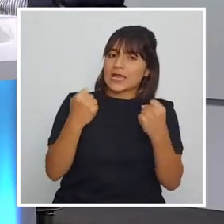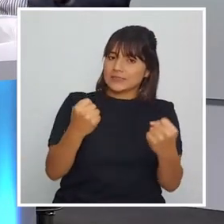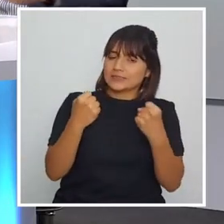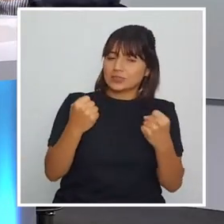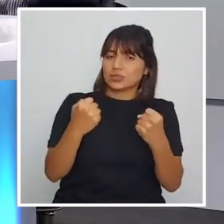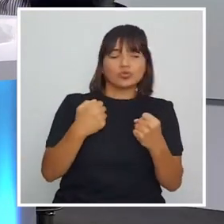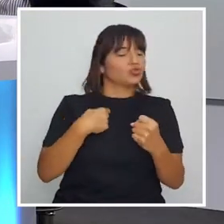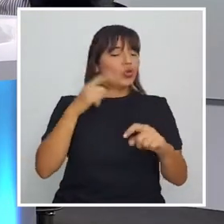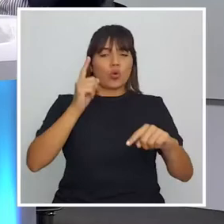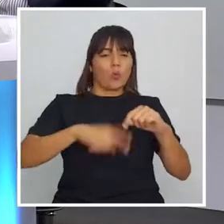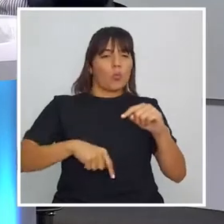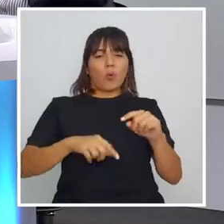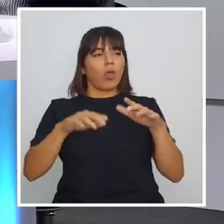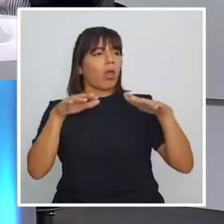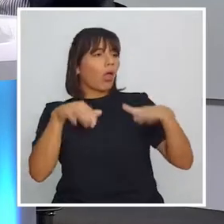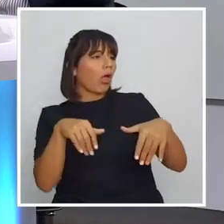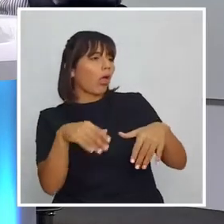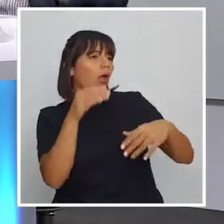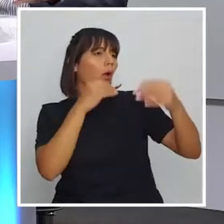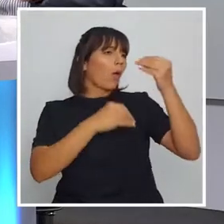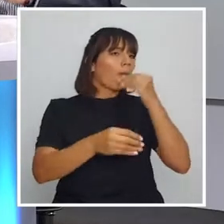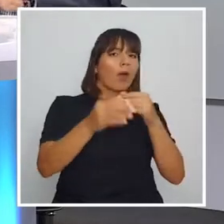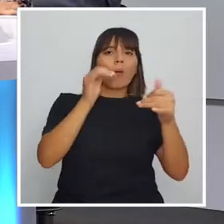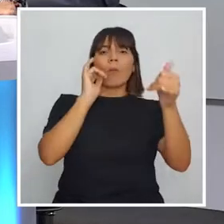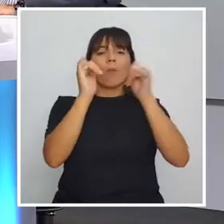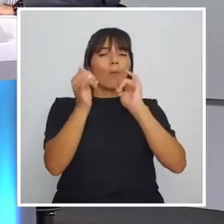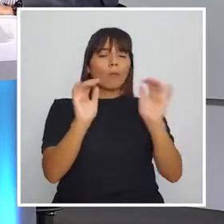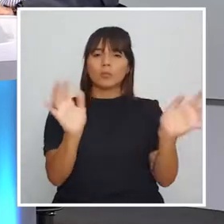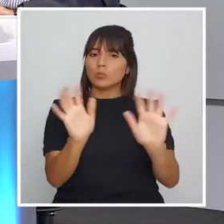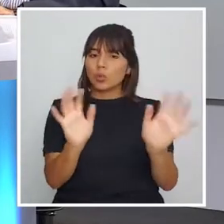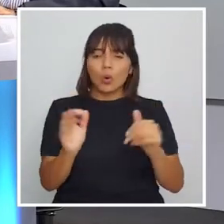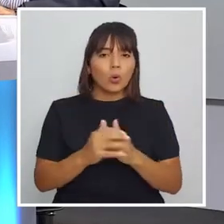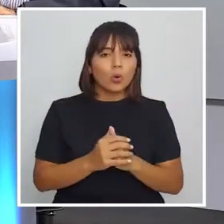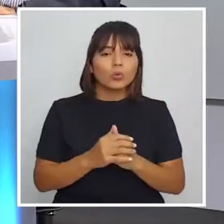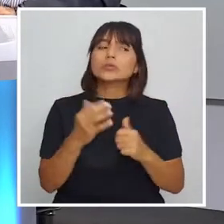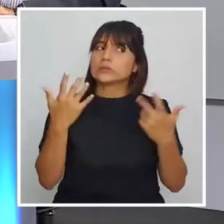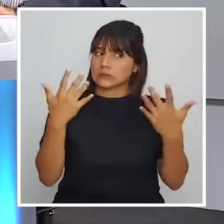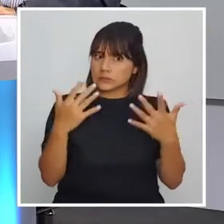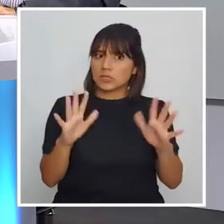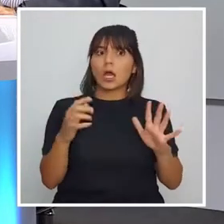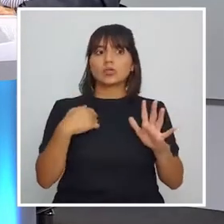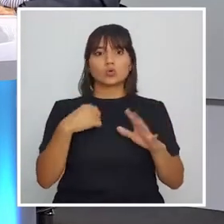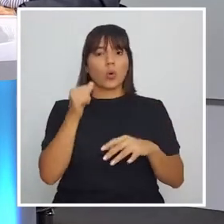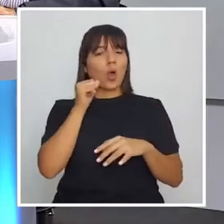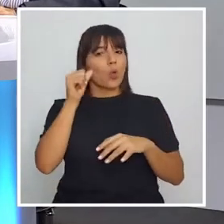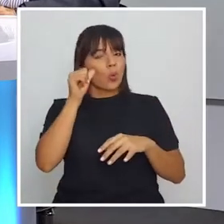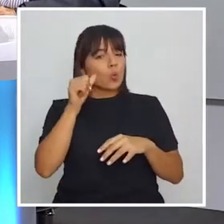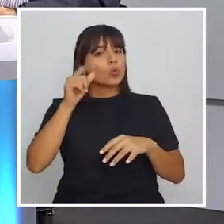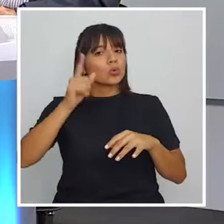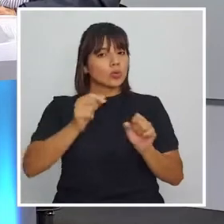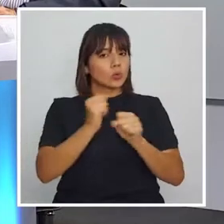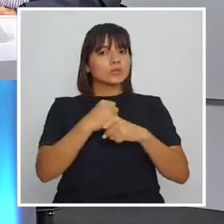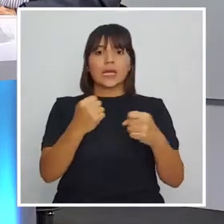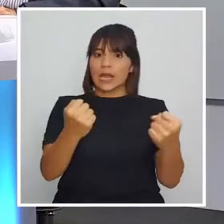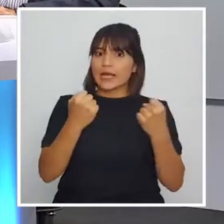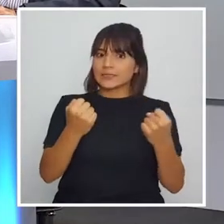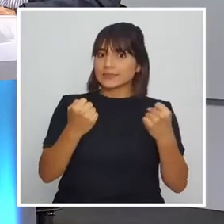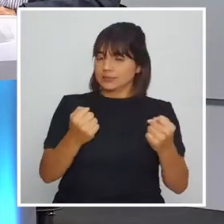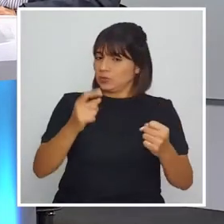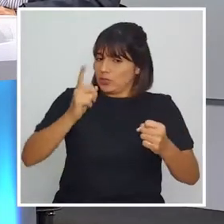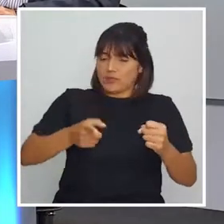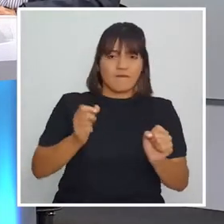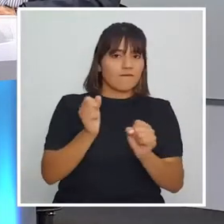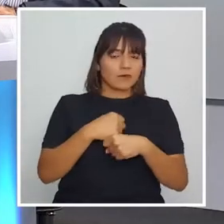la que puedo darme el lujo de comer y tomar y qué sé yo qué. No, ya comienza a entrar en una edad en la que o hago ejercicio o hago ejercicio.